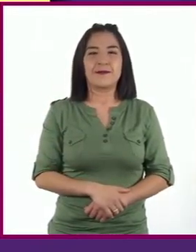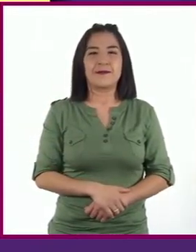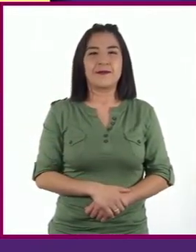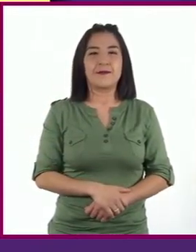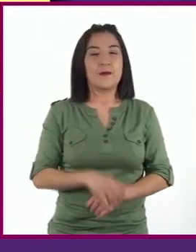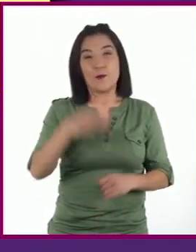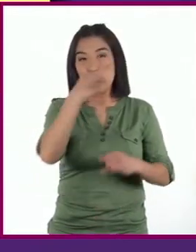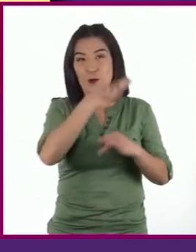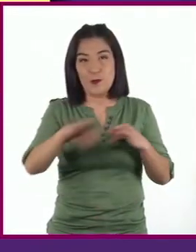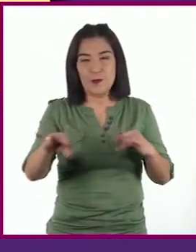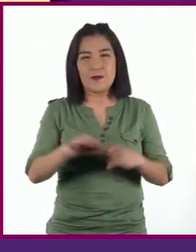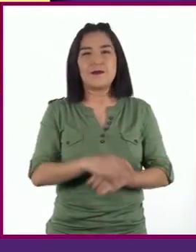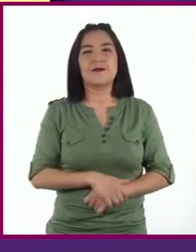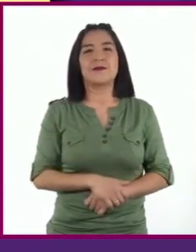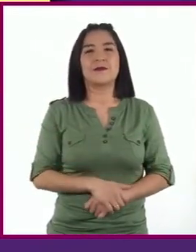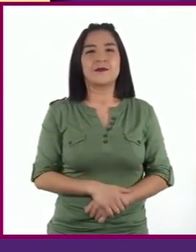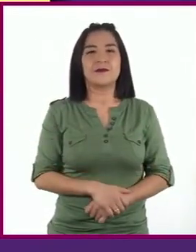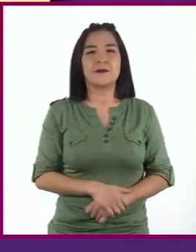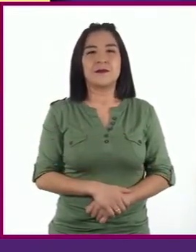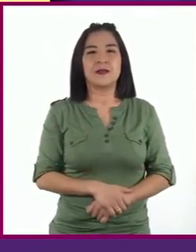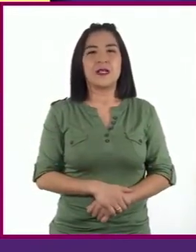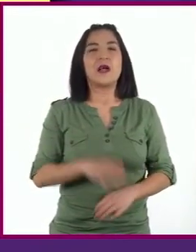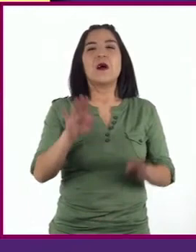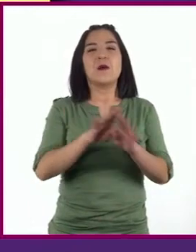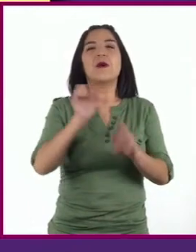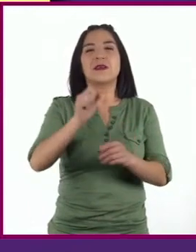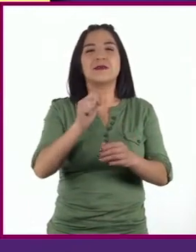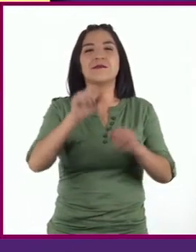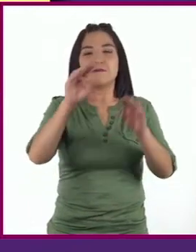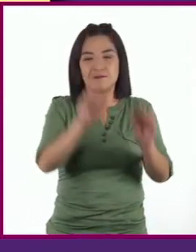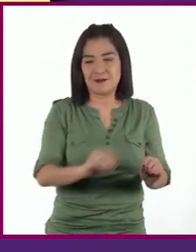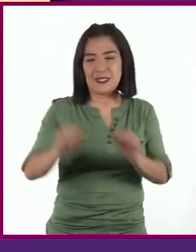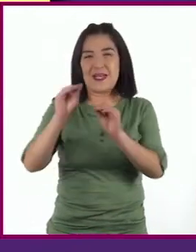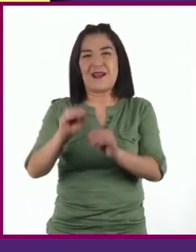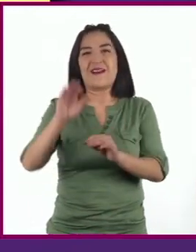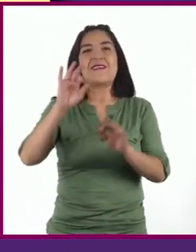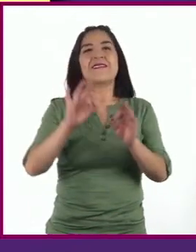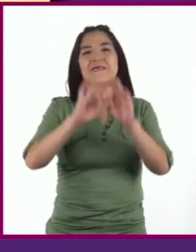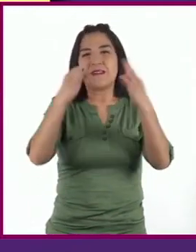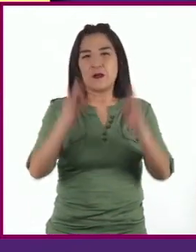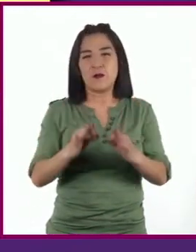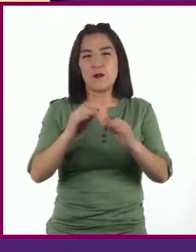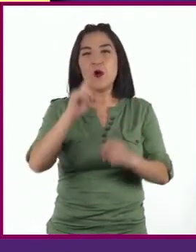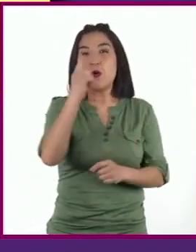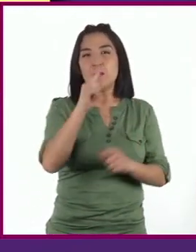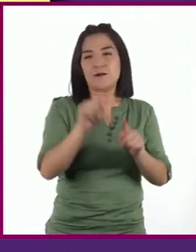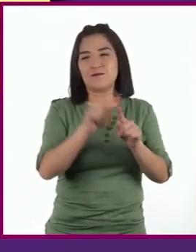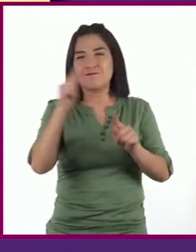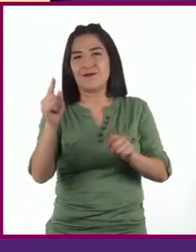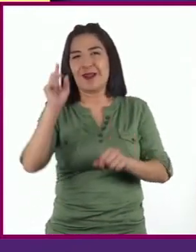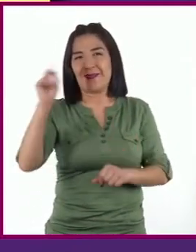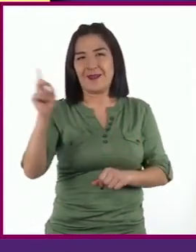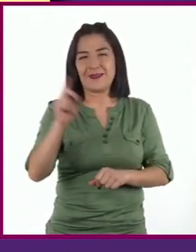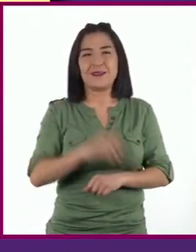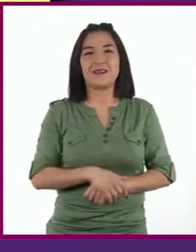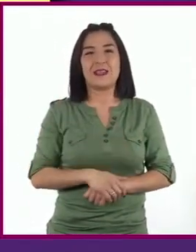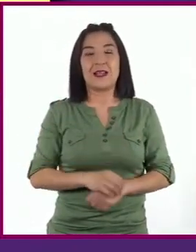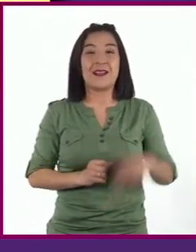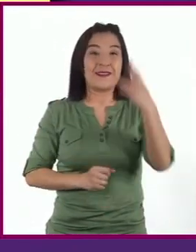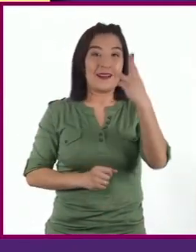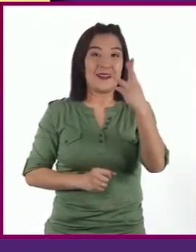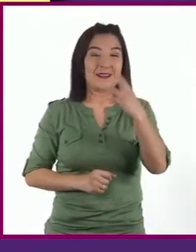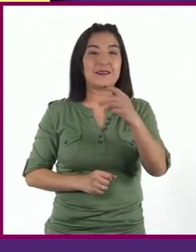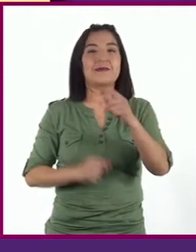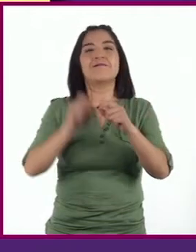Por último, solo nos resta trasladar la figura una unidad hacia la derecha y 3